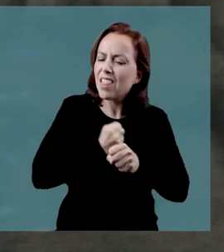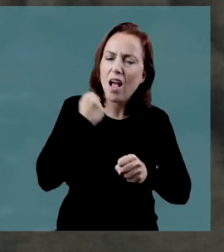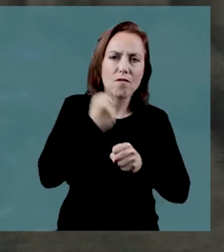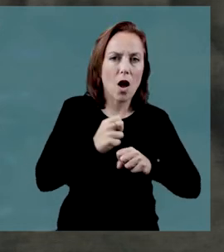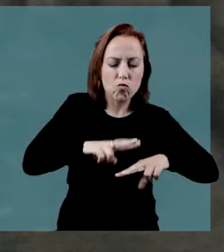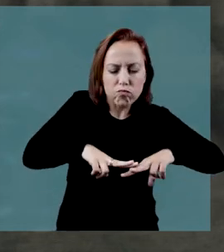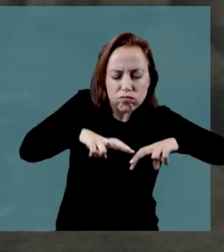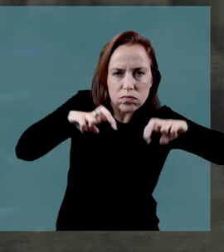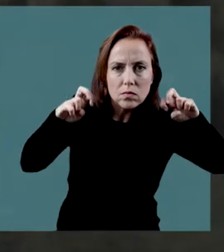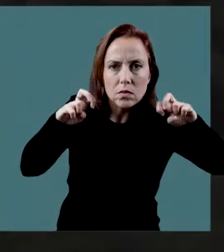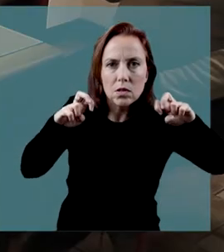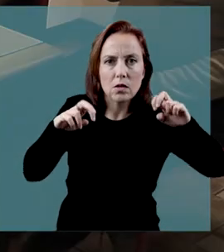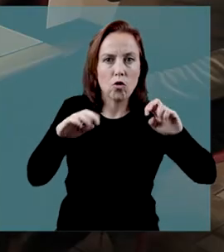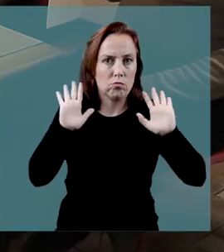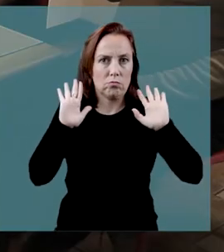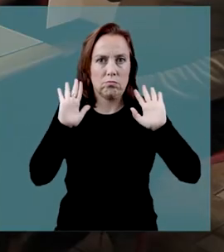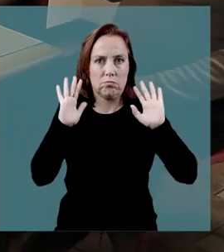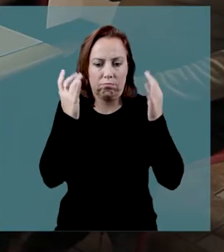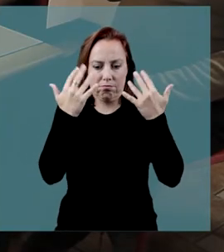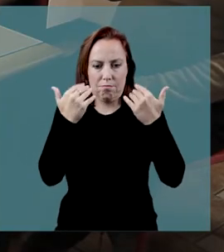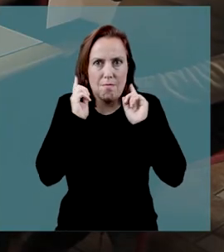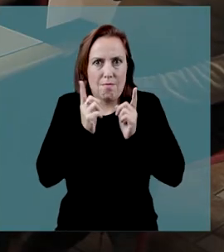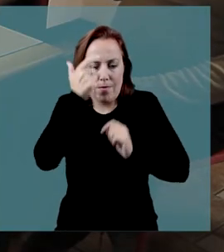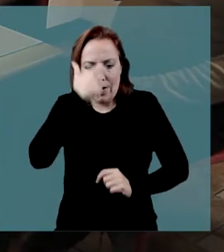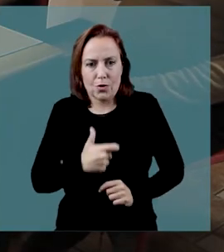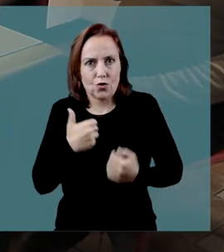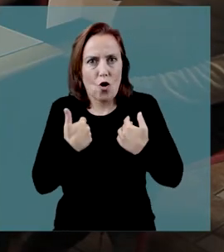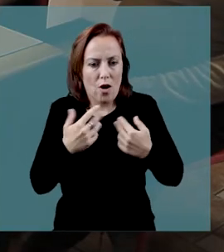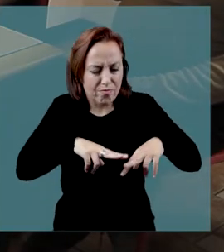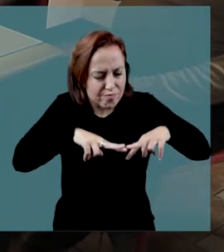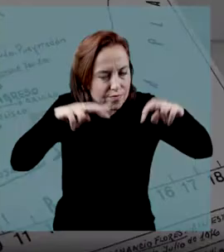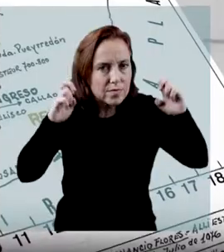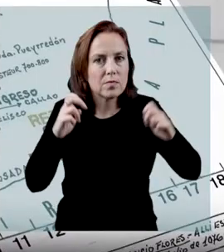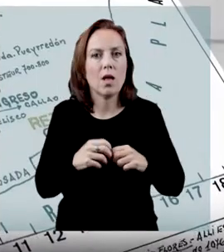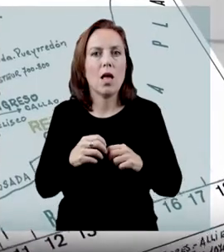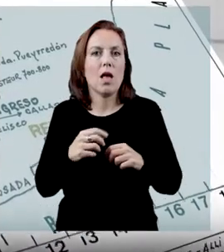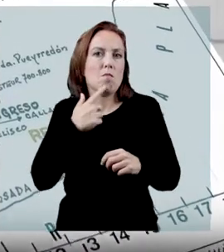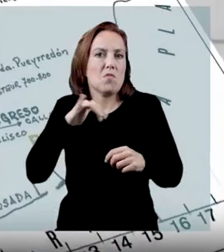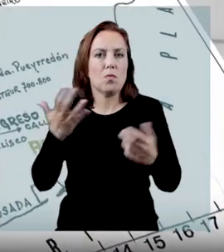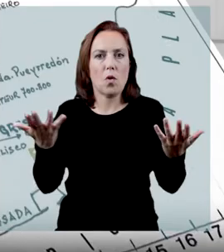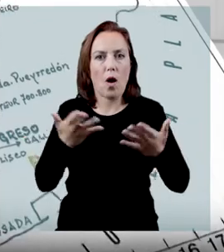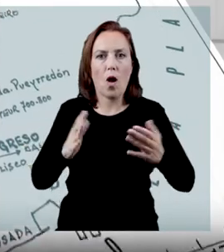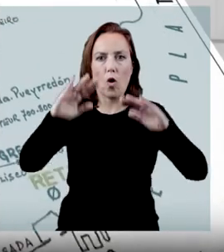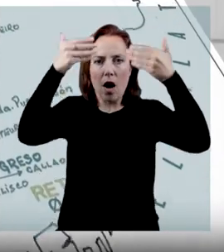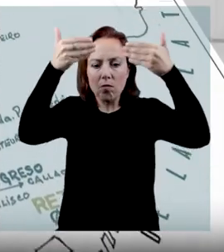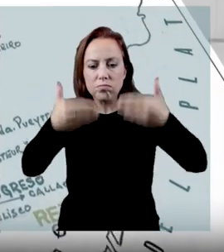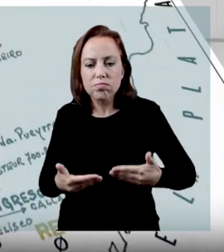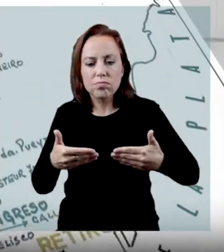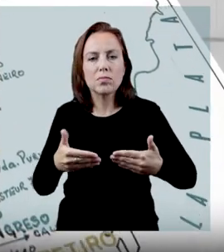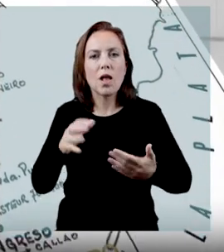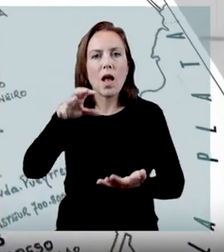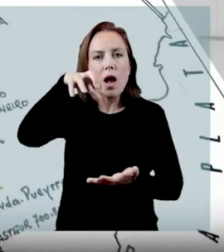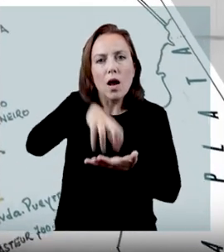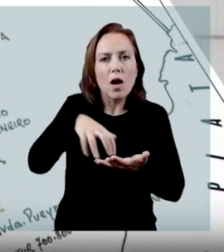con medios totalmente artesanales. De lo que es la fachada de Orletti, creo que lo que hay originalmente es un dibujo, o sea, un croquis, ¿no? Hecho